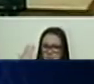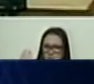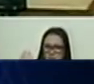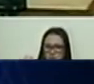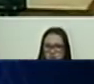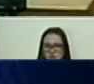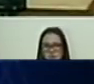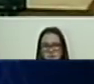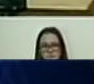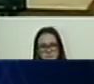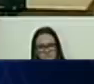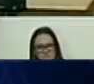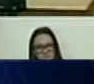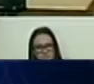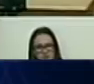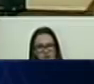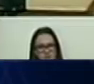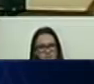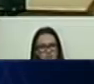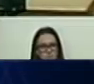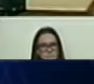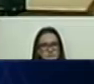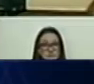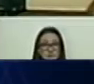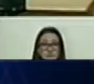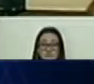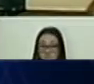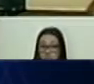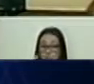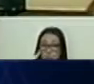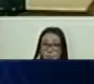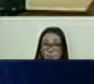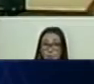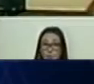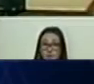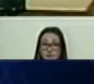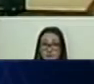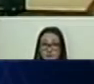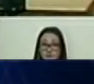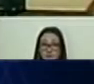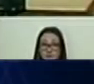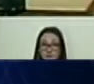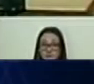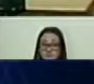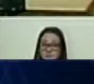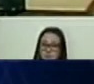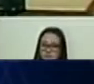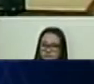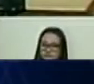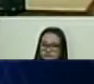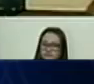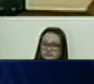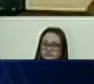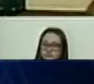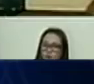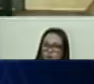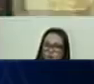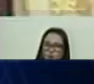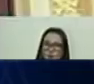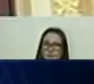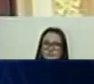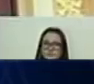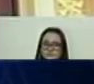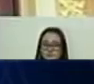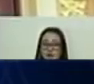general libertador presidente Simón Bolívar, fue el discurso que trazó la